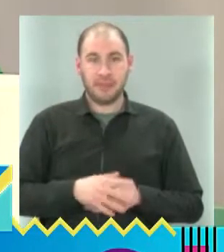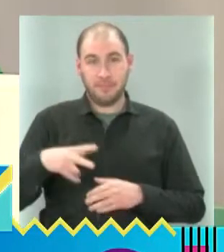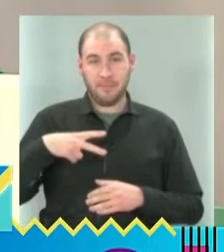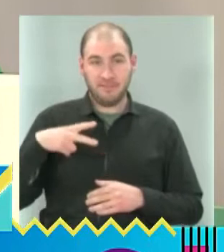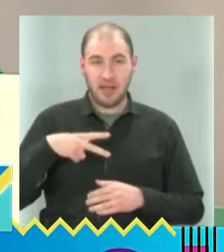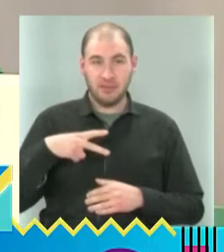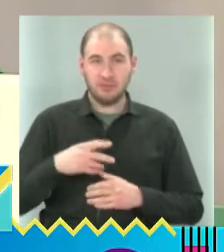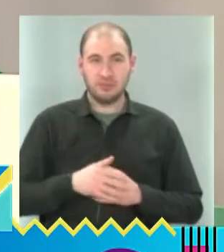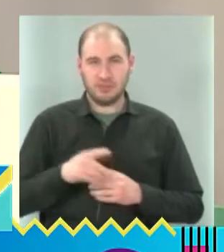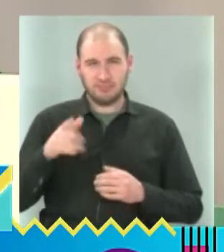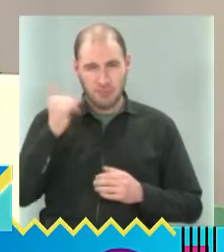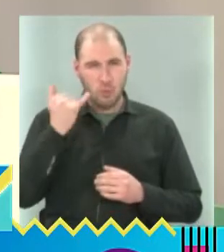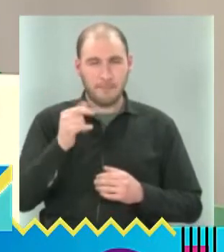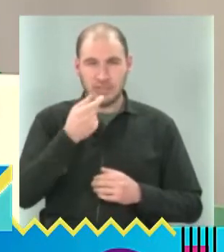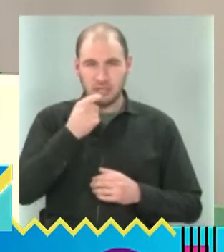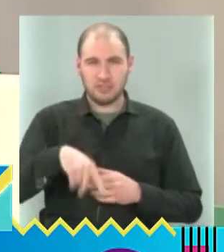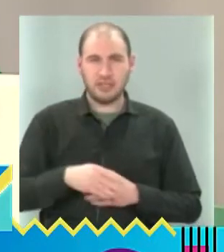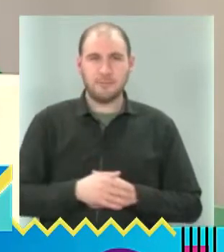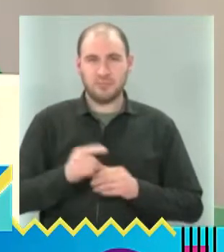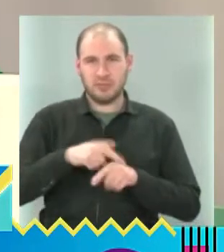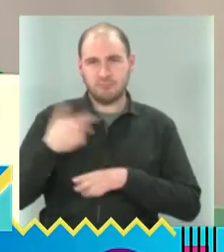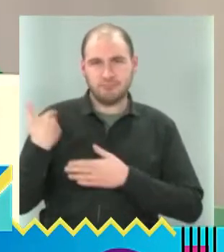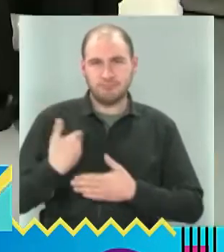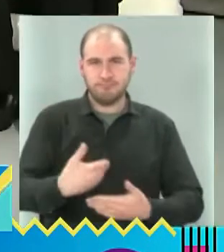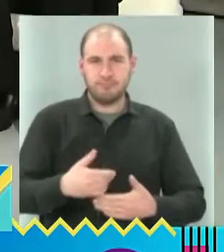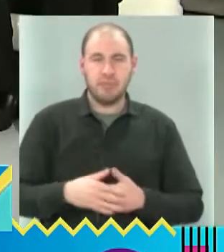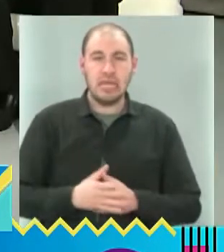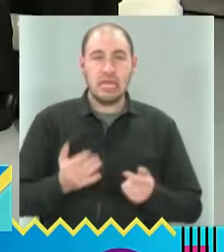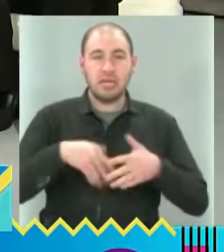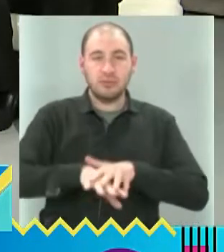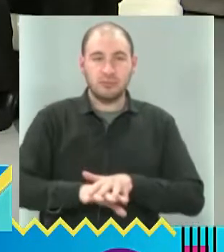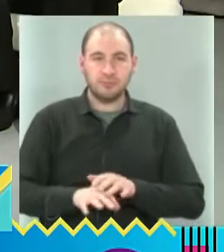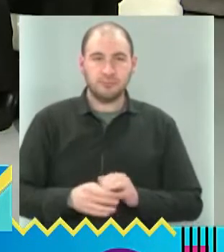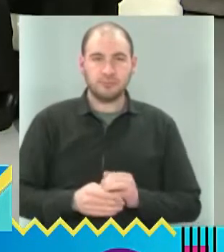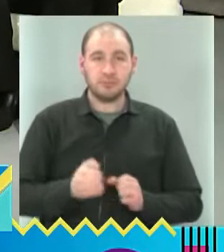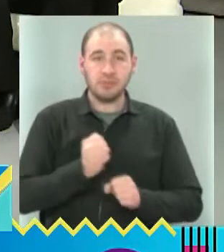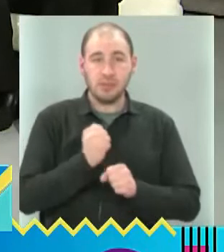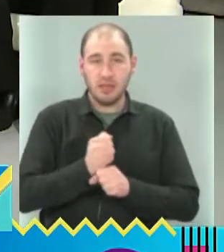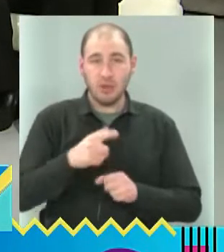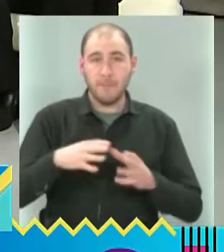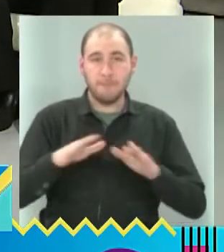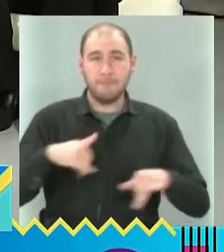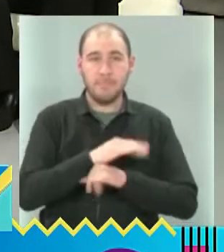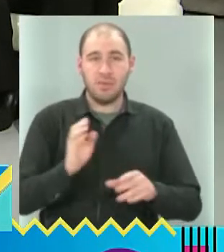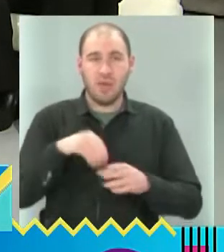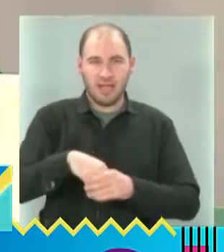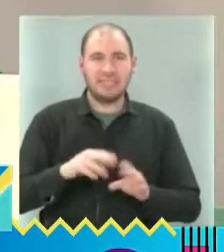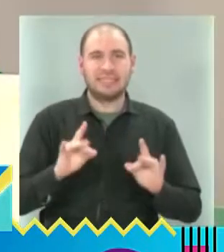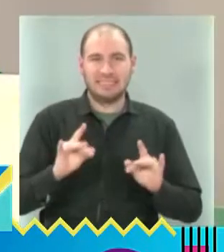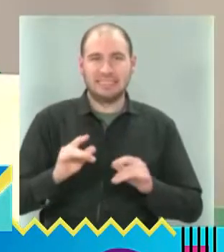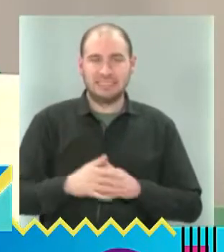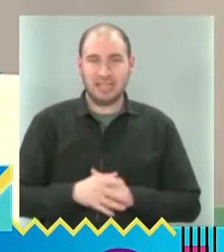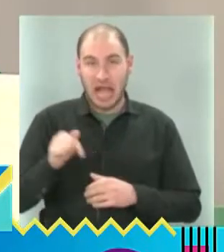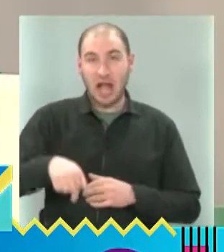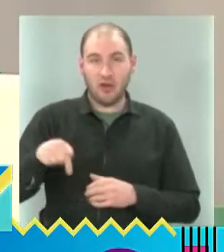privado, las hemos notado aquí en la provincia de Mendoza en este tiempo, ¿no? Entonces, la inclusión para trabajadores en los medios de comunicación está complicada